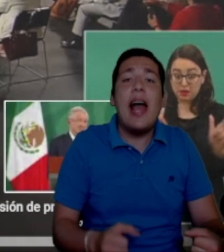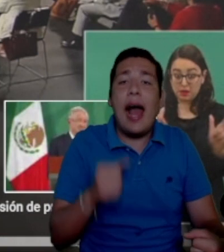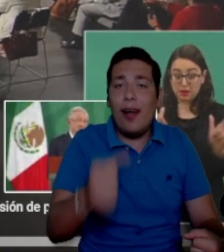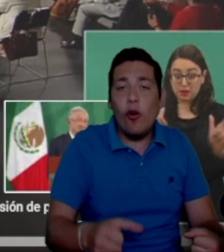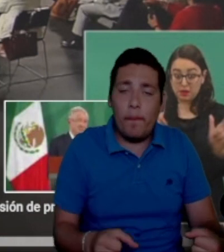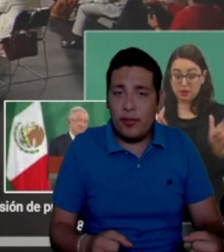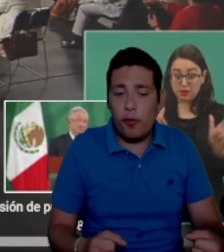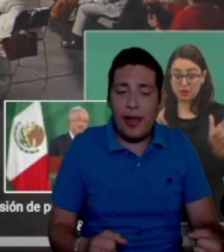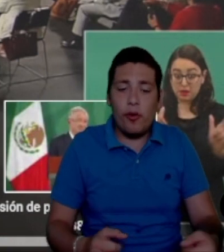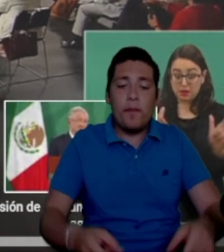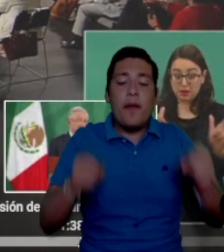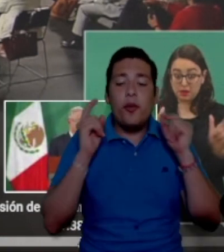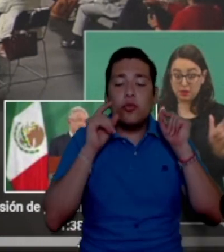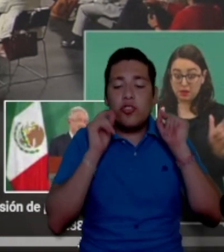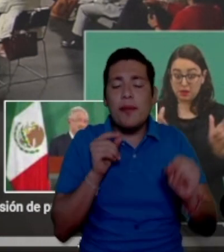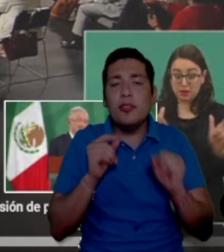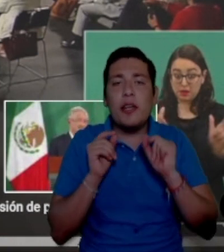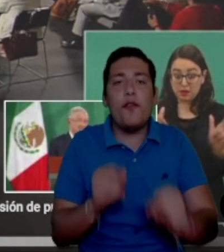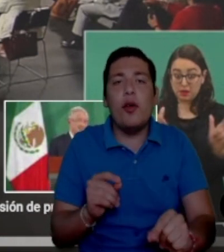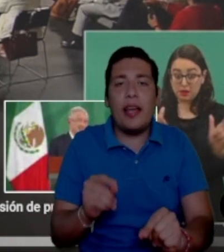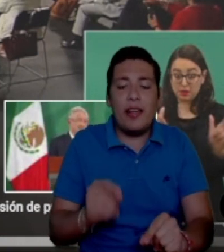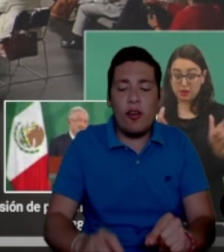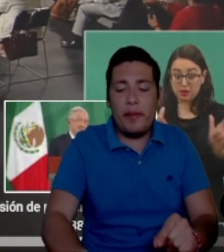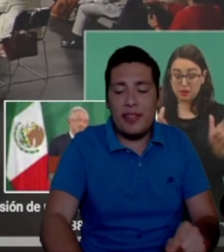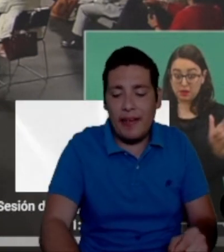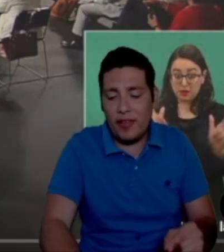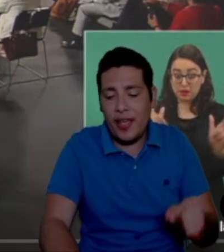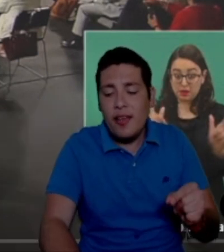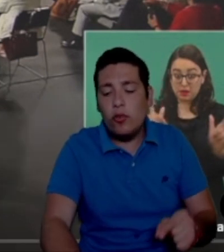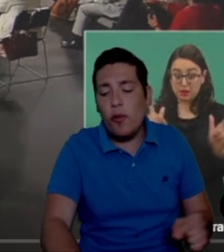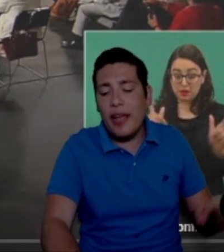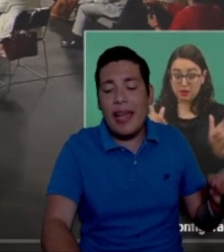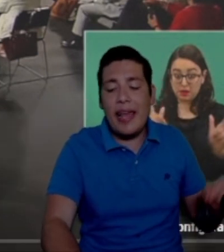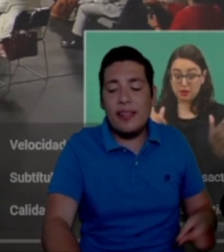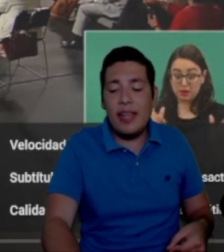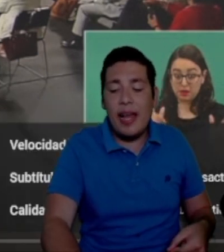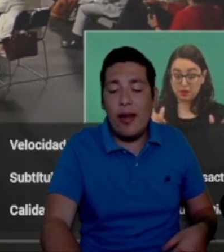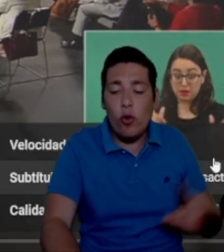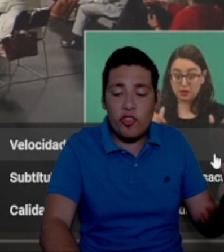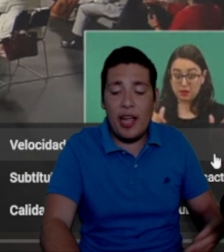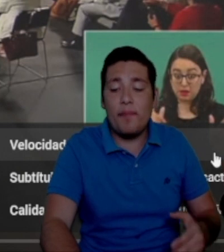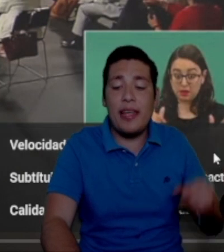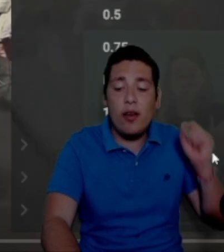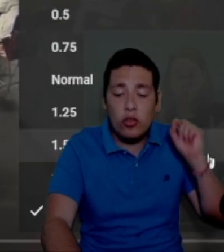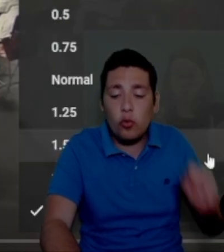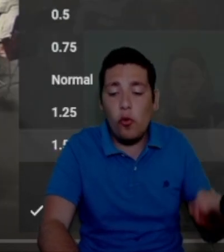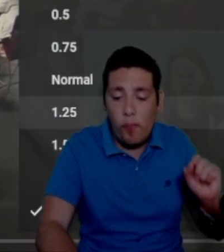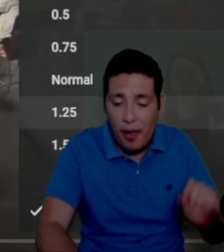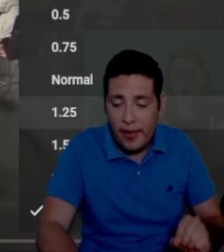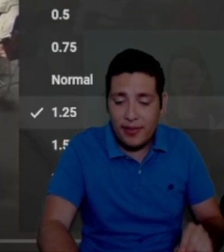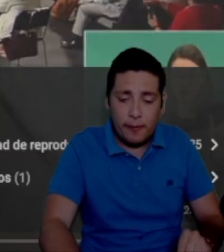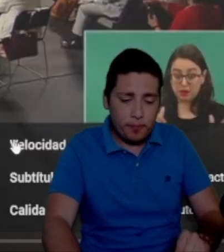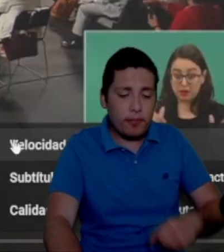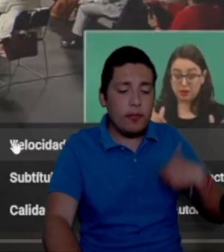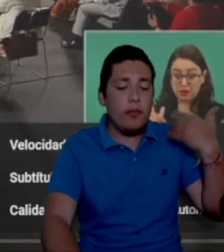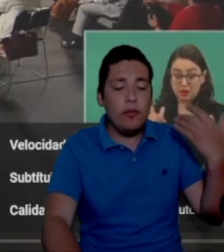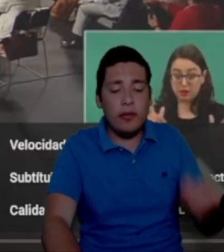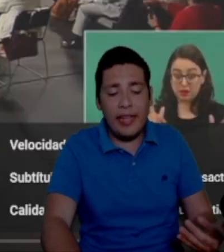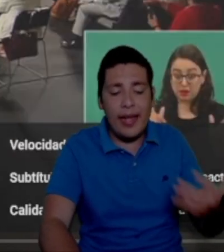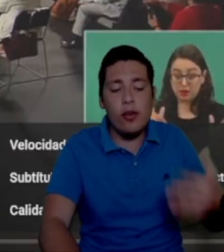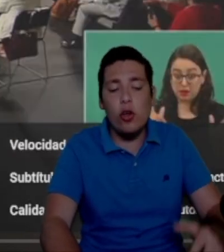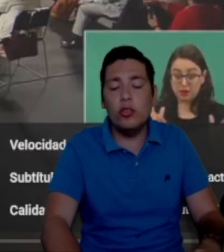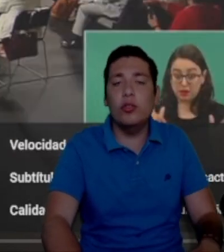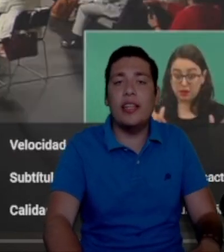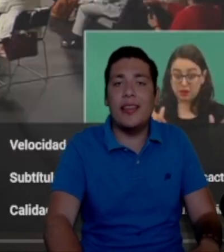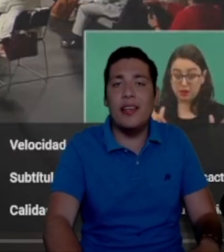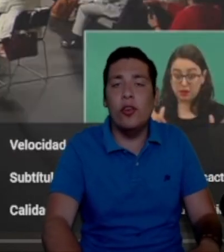golpetear a López Obrador. Pero escuchemos qué fue lo que dijo el presidente sobre esta lucha y los culpables